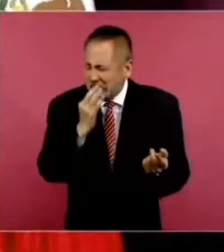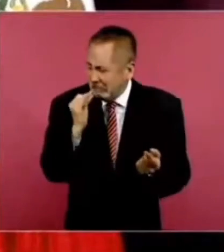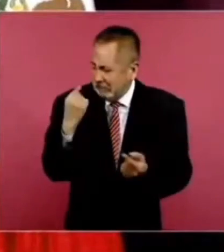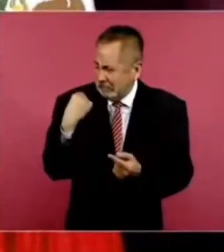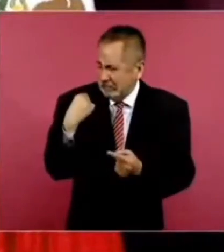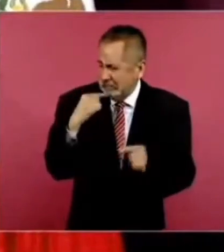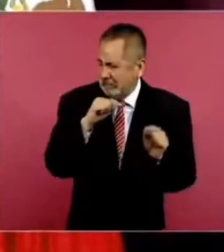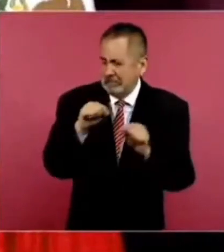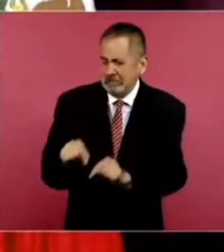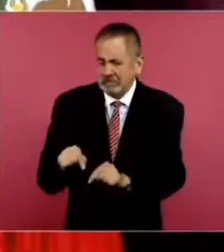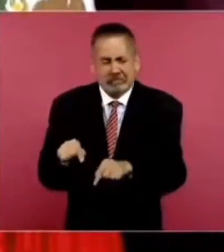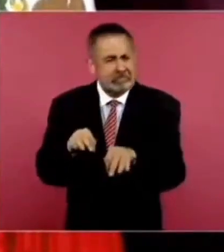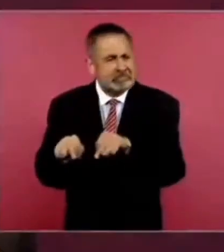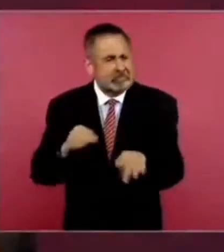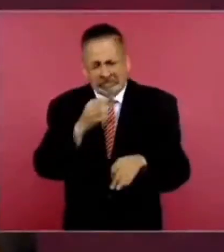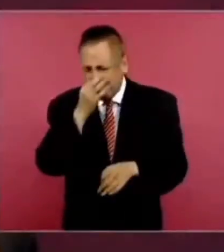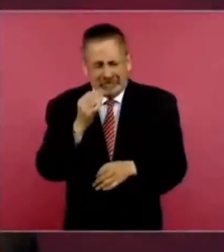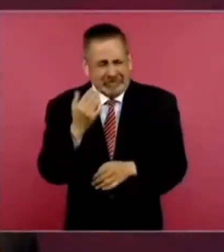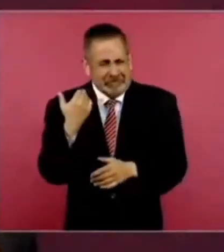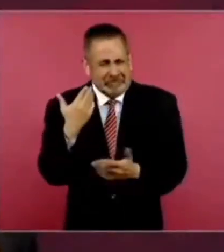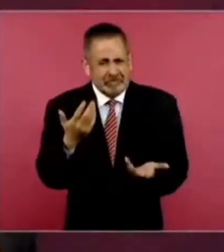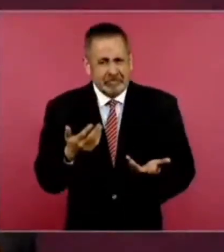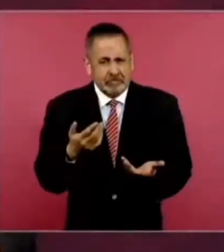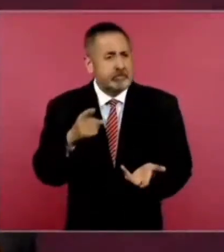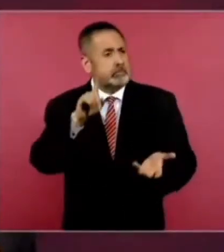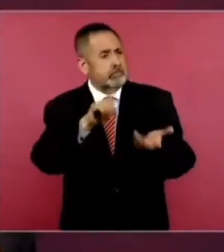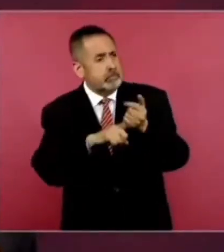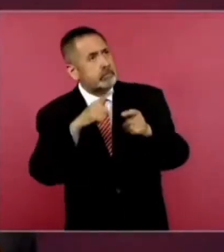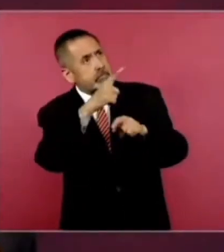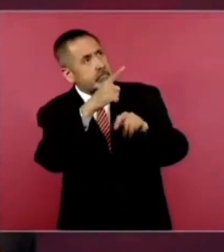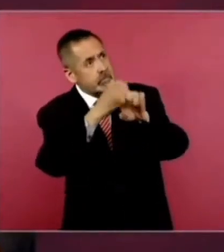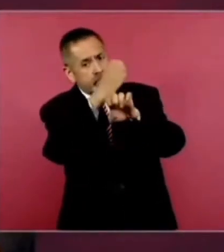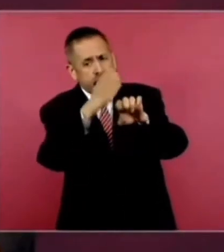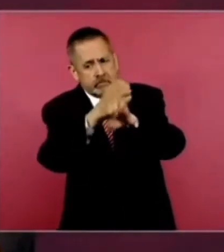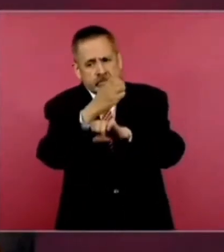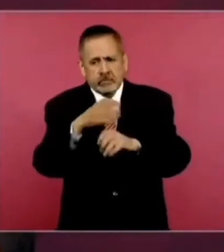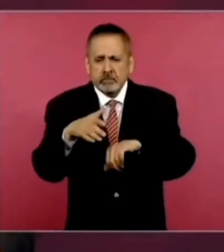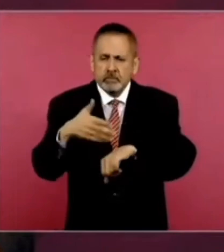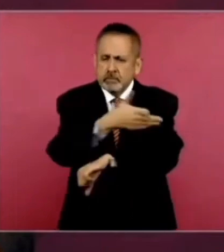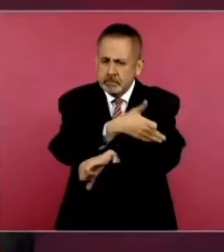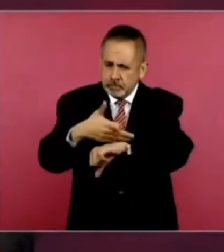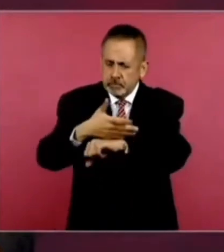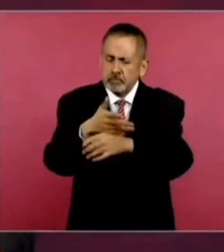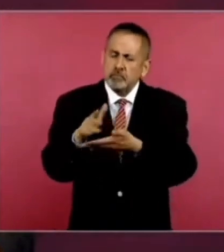y venían de familias humildes